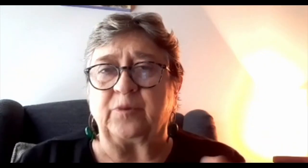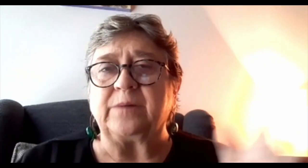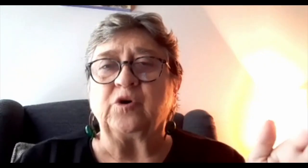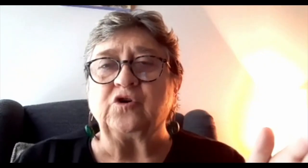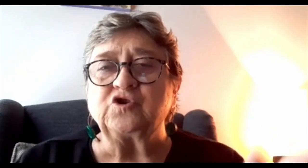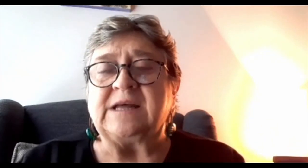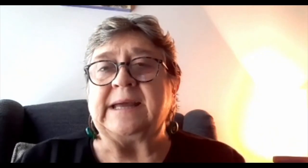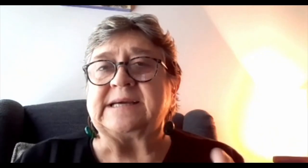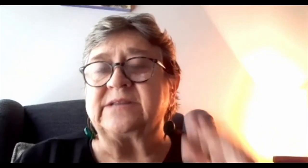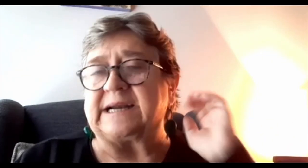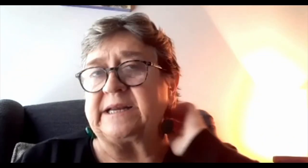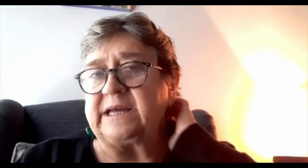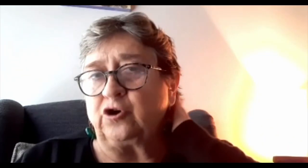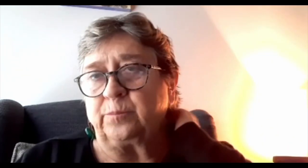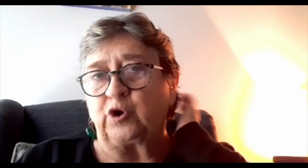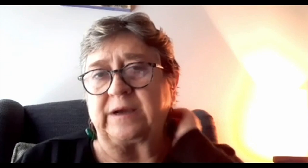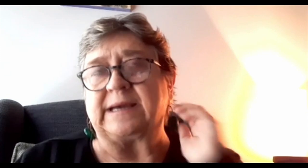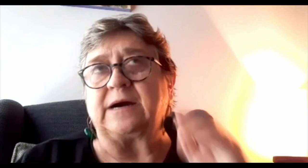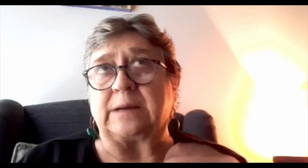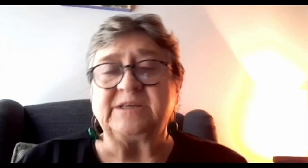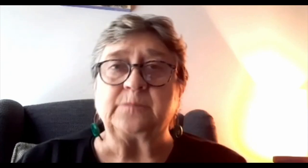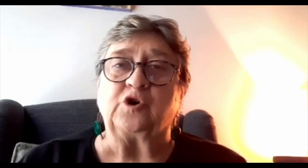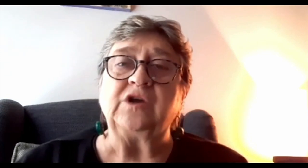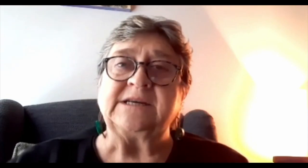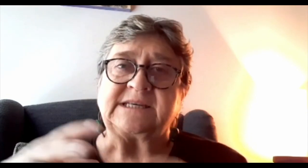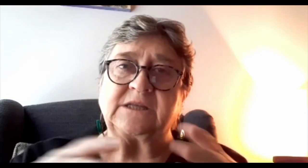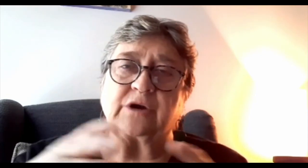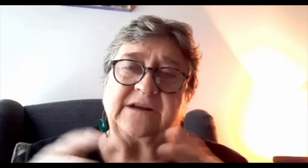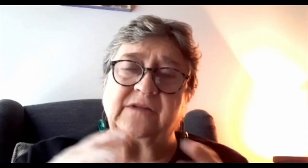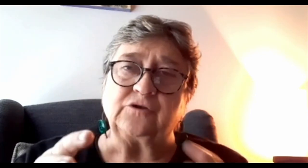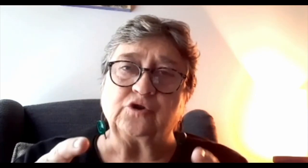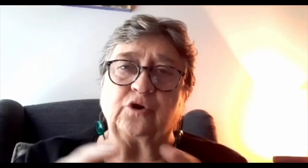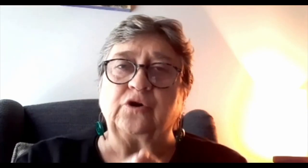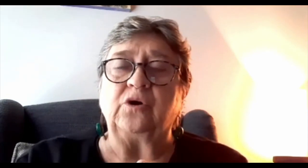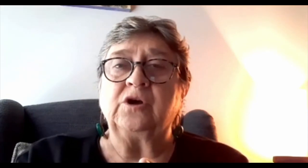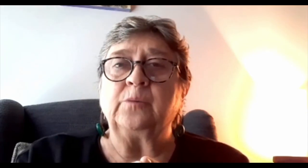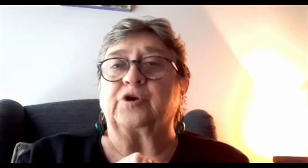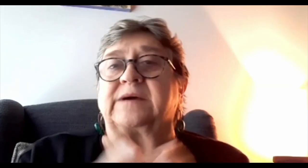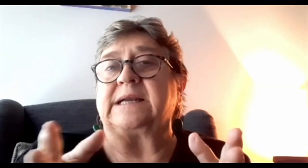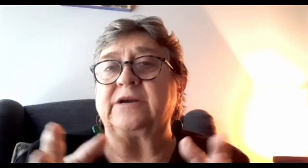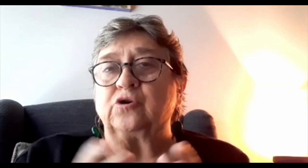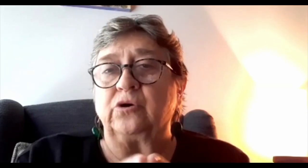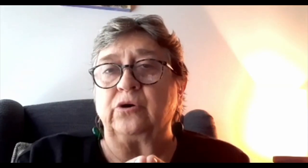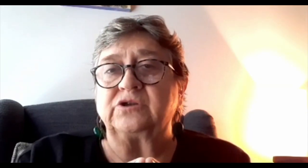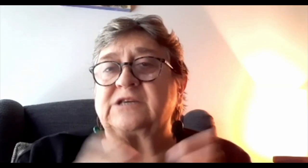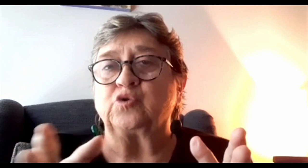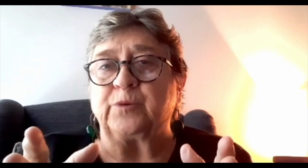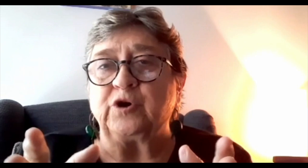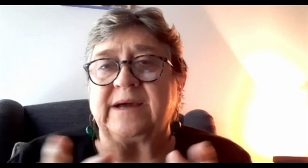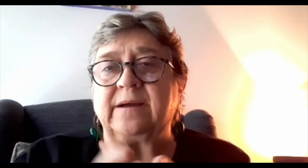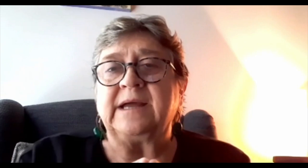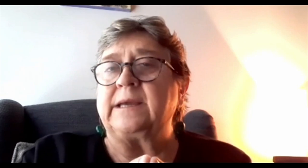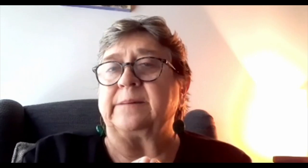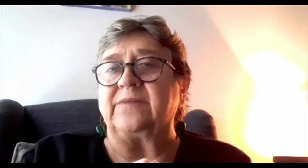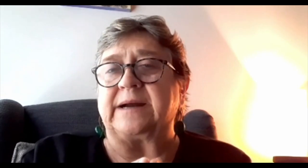día podemos entrar en ello, porque ahora mismo se está organizando todo, porque claro, se